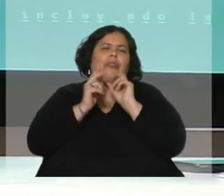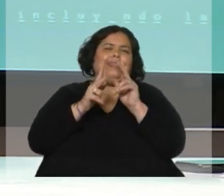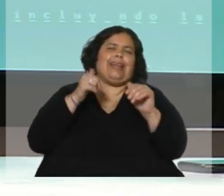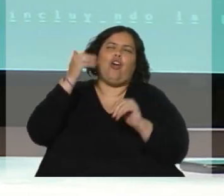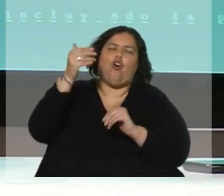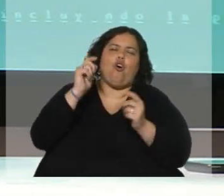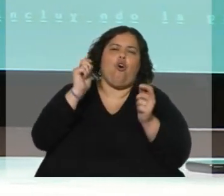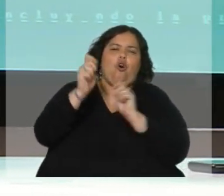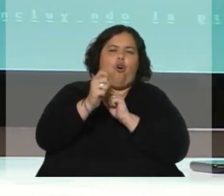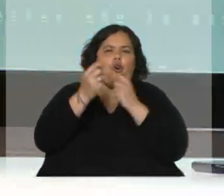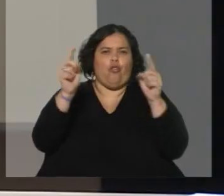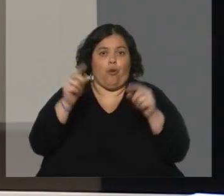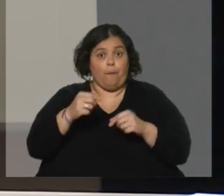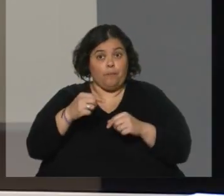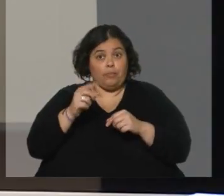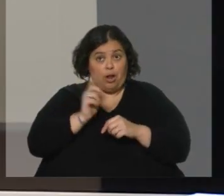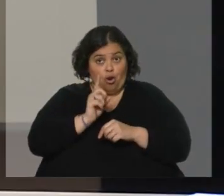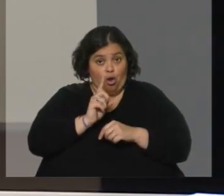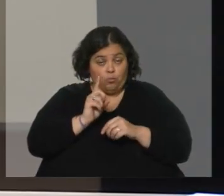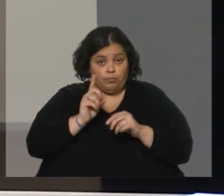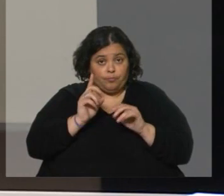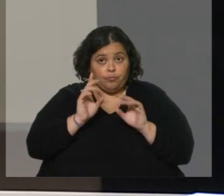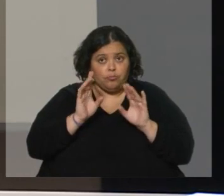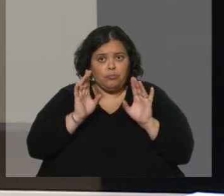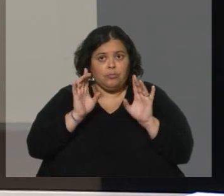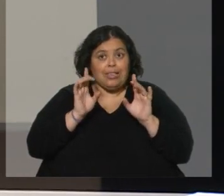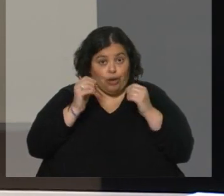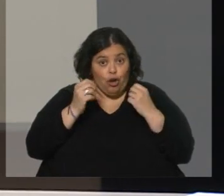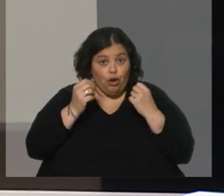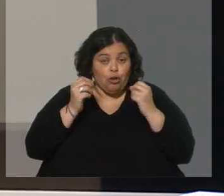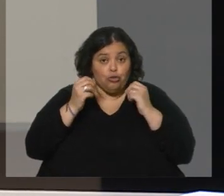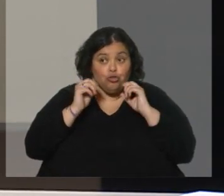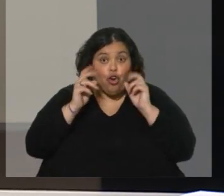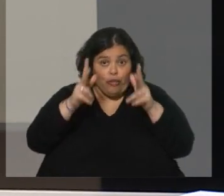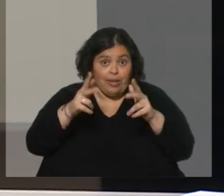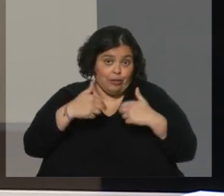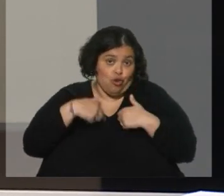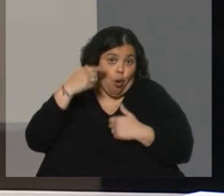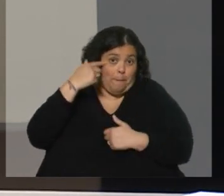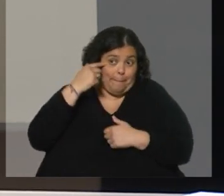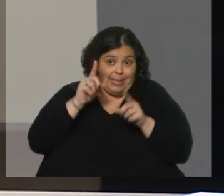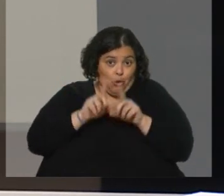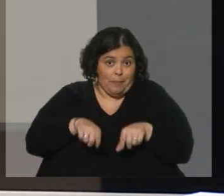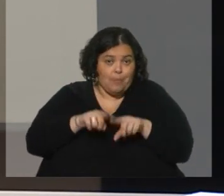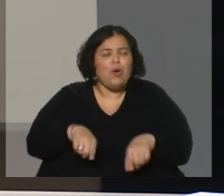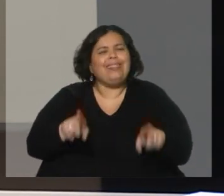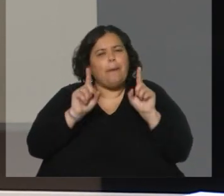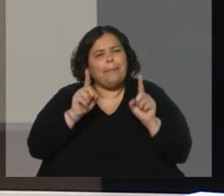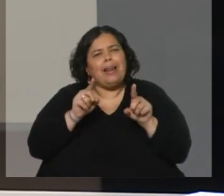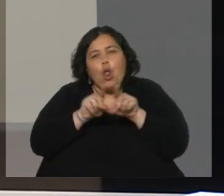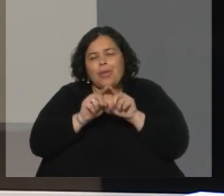lo que uno quiere verdad no solamente lo quise decir es lo que pienso y lo dije en el 2018